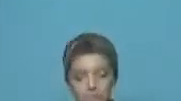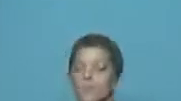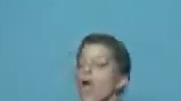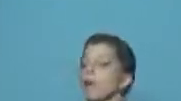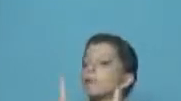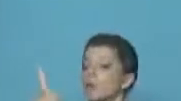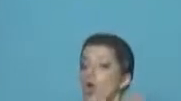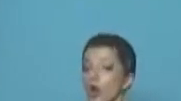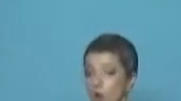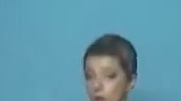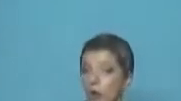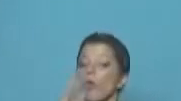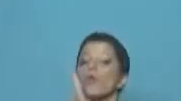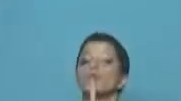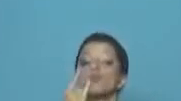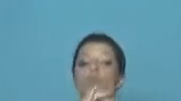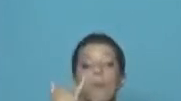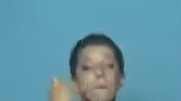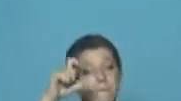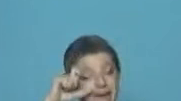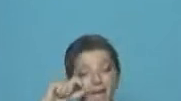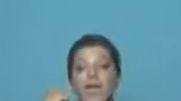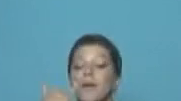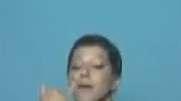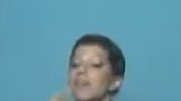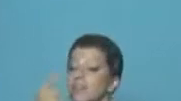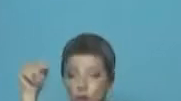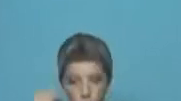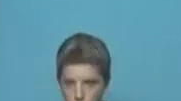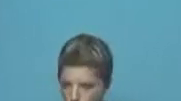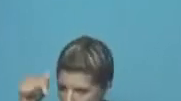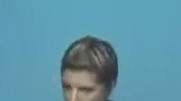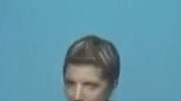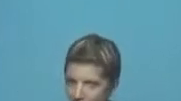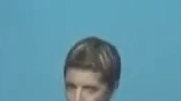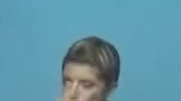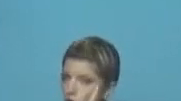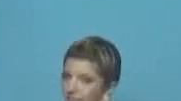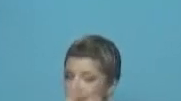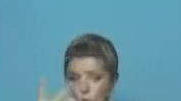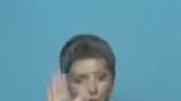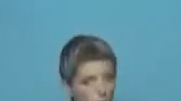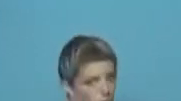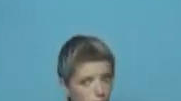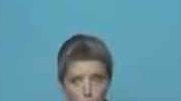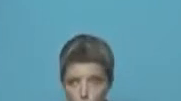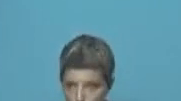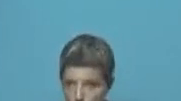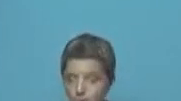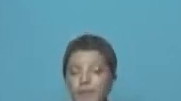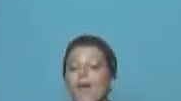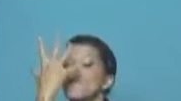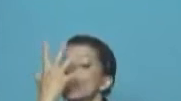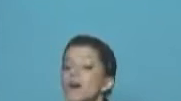lo que son los comprobantes de gastos que se hicieron, y además de eso, una registración totalmente deficiente y que